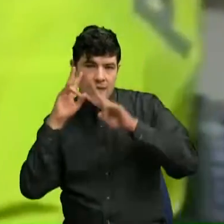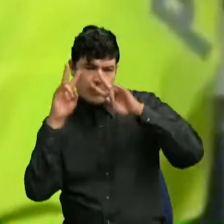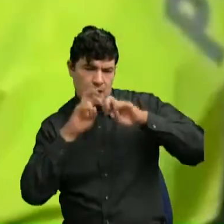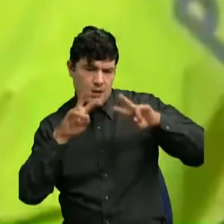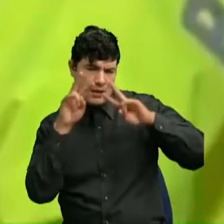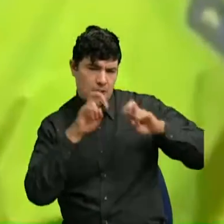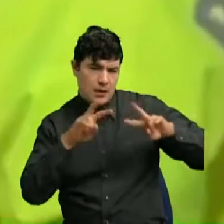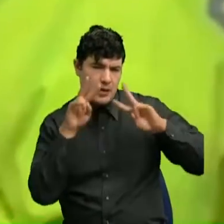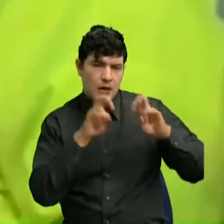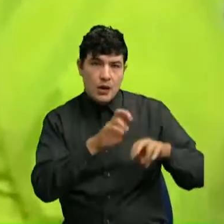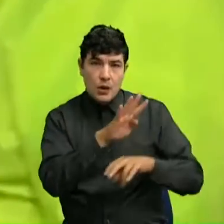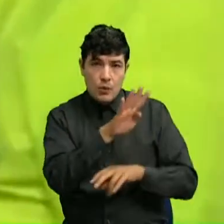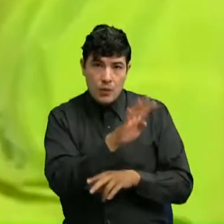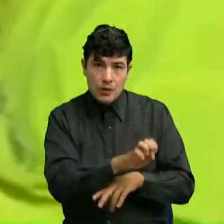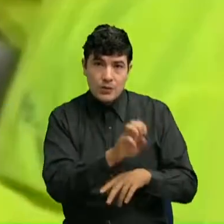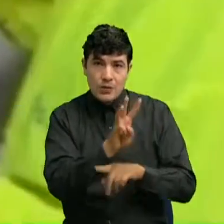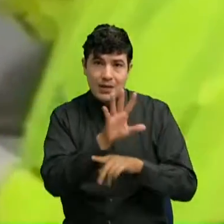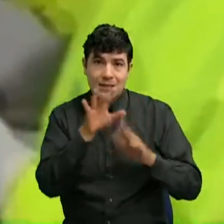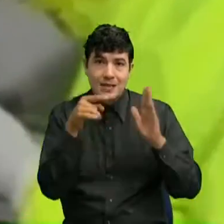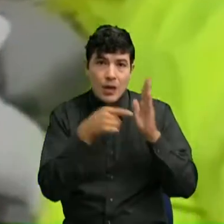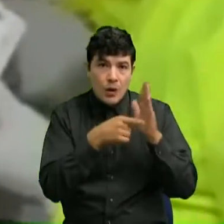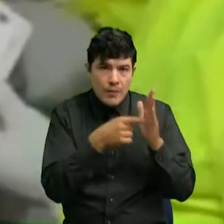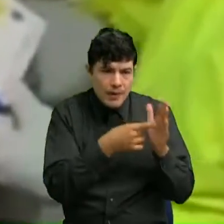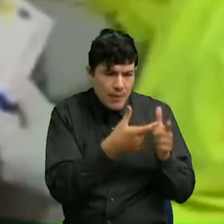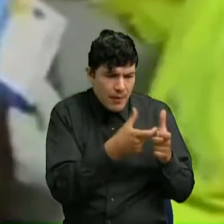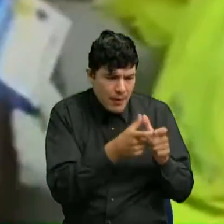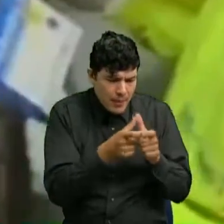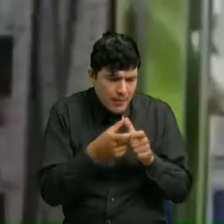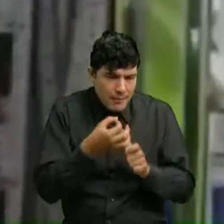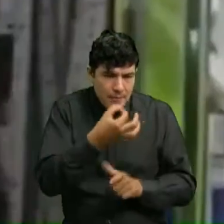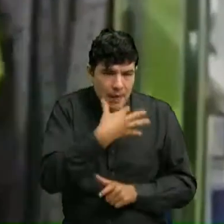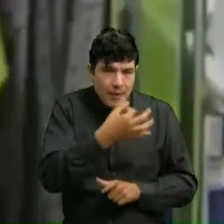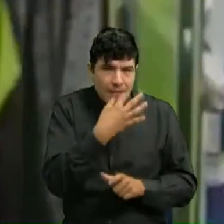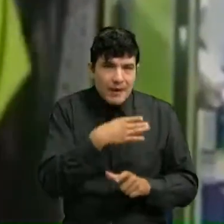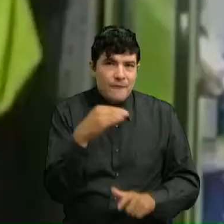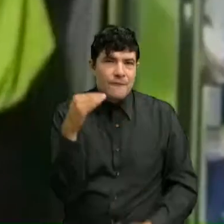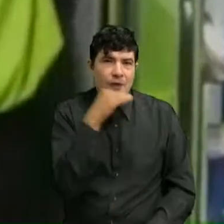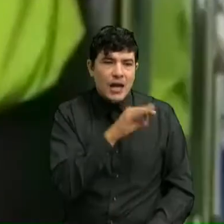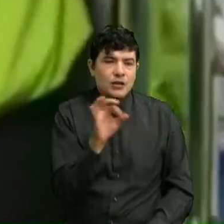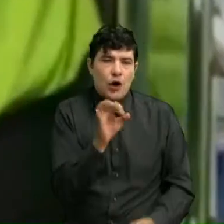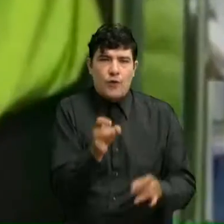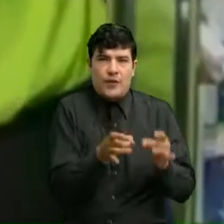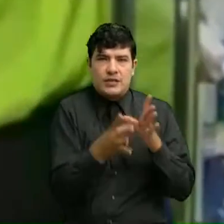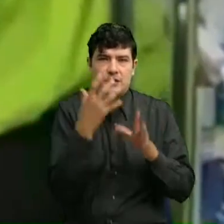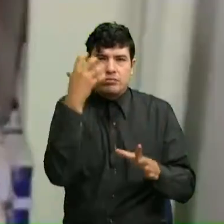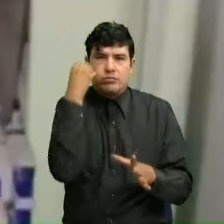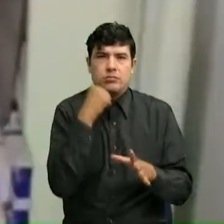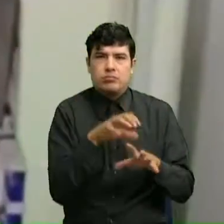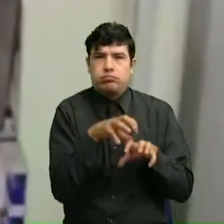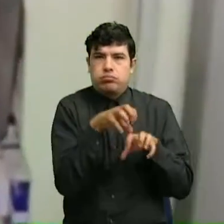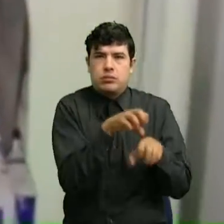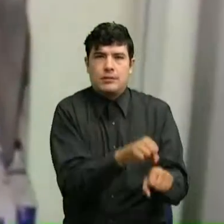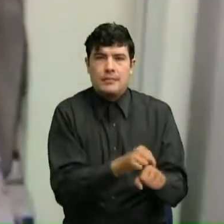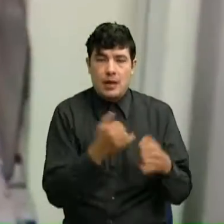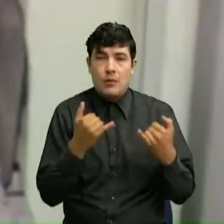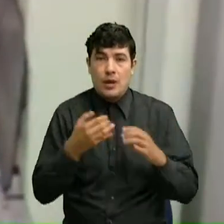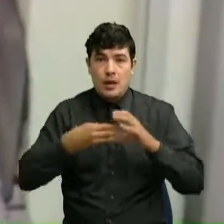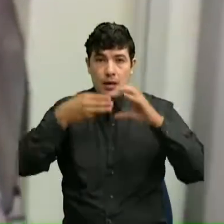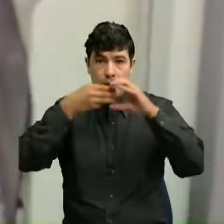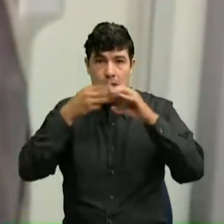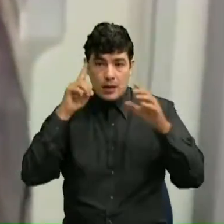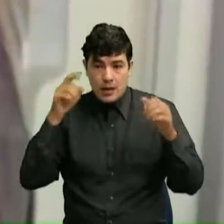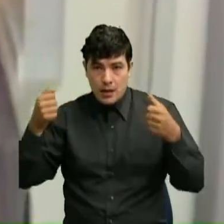de 400.035 unidades en 13 ciudades del país. El operativo realizado por la Policía Fiscal y Aduanera junto a la